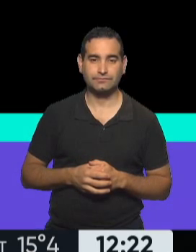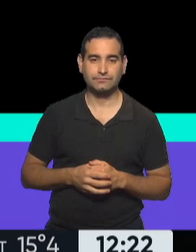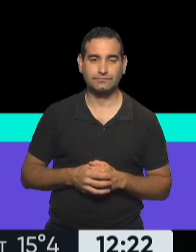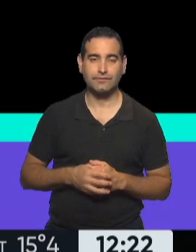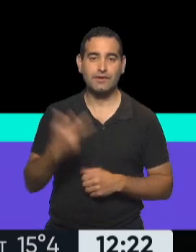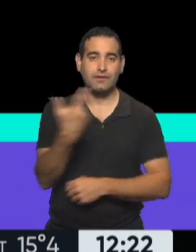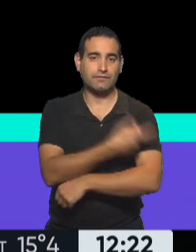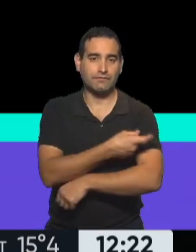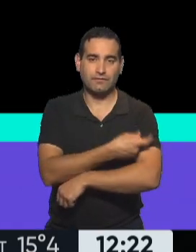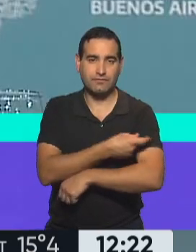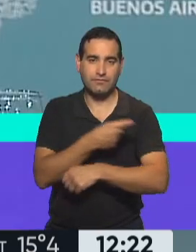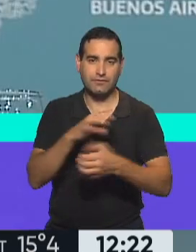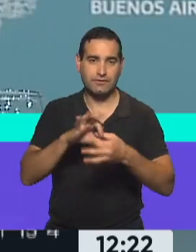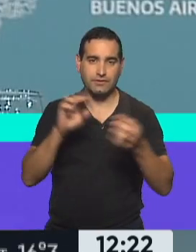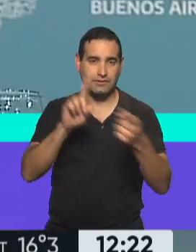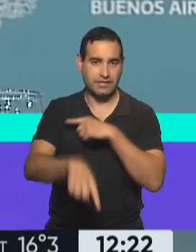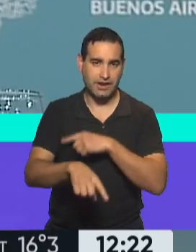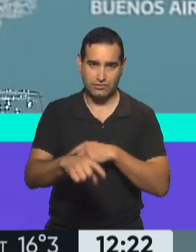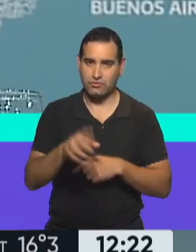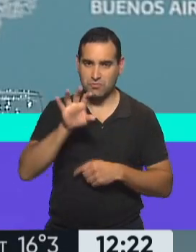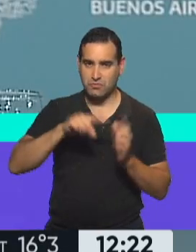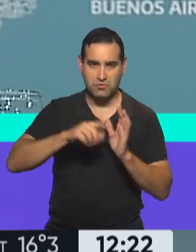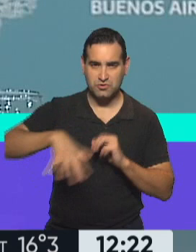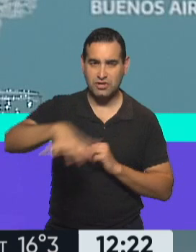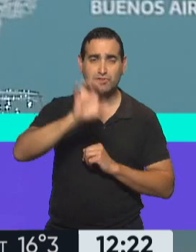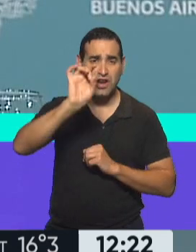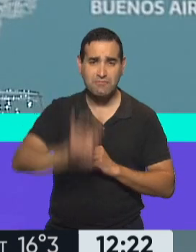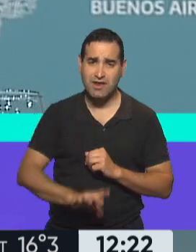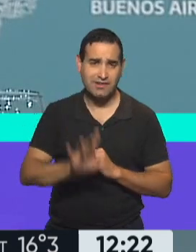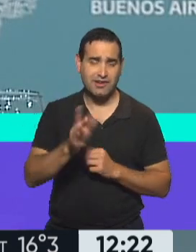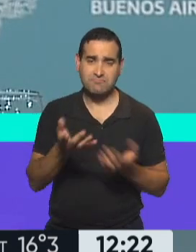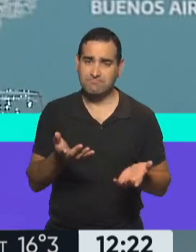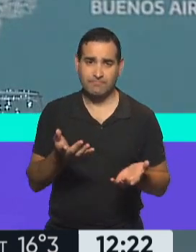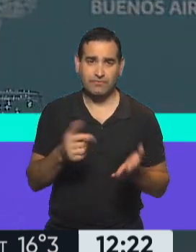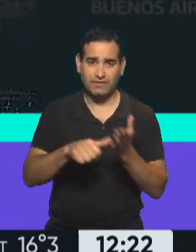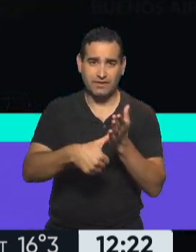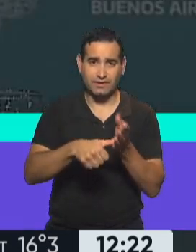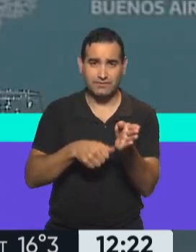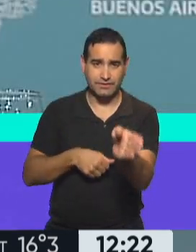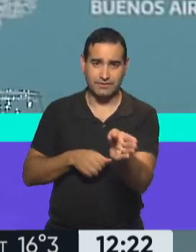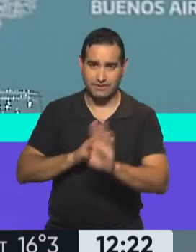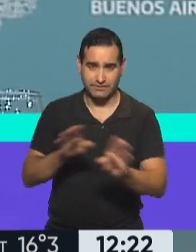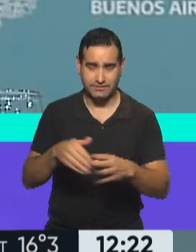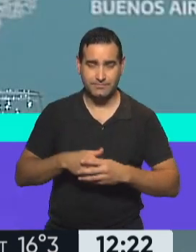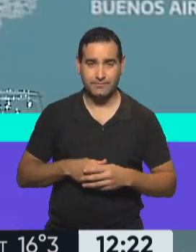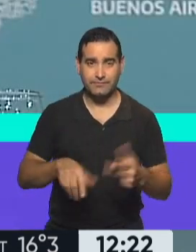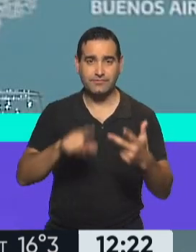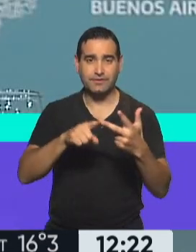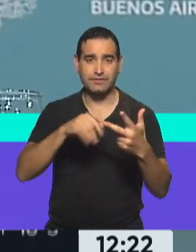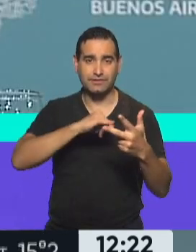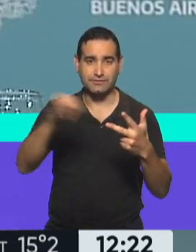a la vacuna libre en toda la provincia con la sola presentación del DNI. Y el tercer